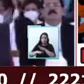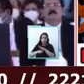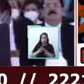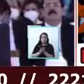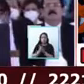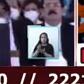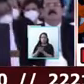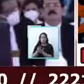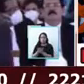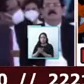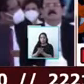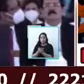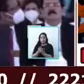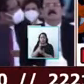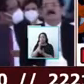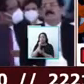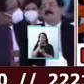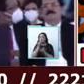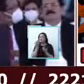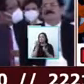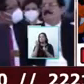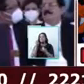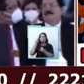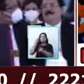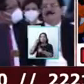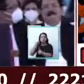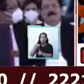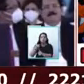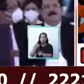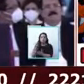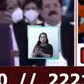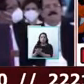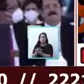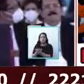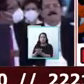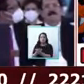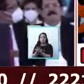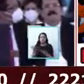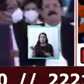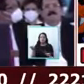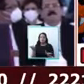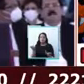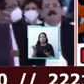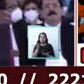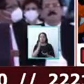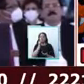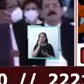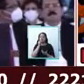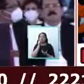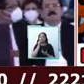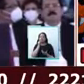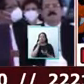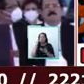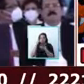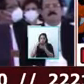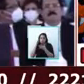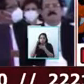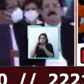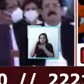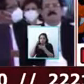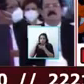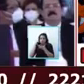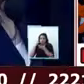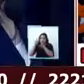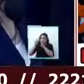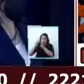energía gracias al apoyo que el gobierno les está dando. Eliminar leyes como las del secreto son importantes decisiones, ¿verdad?